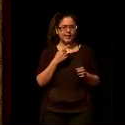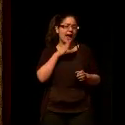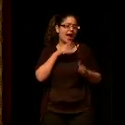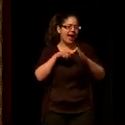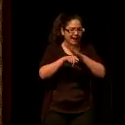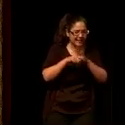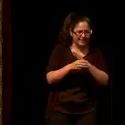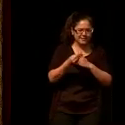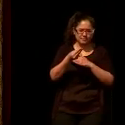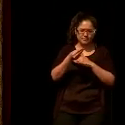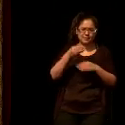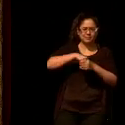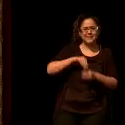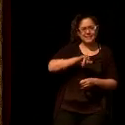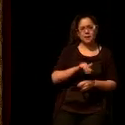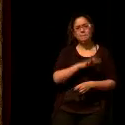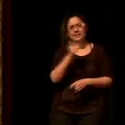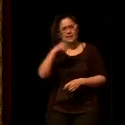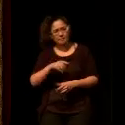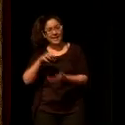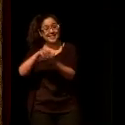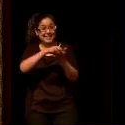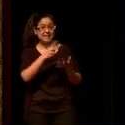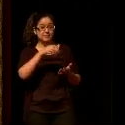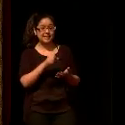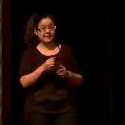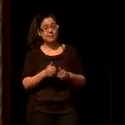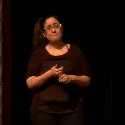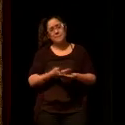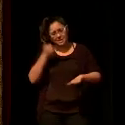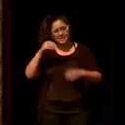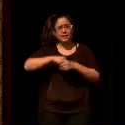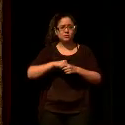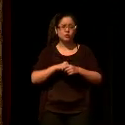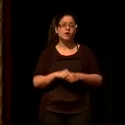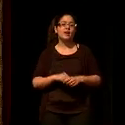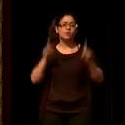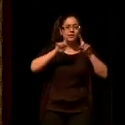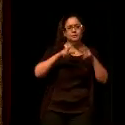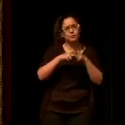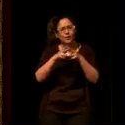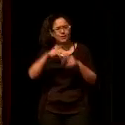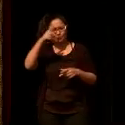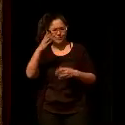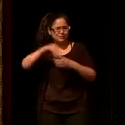trabajábamos con más de 20 entidades educativas sociales y culturales